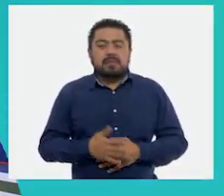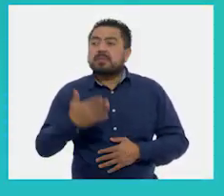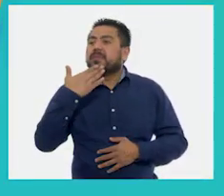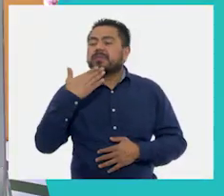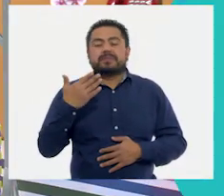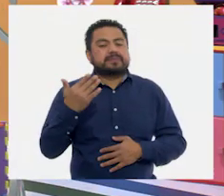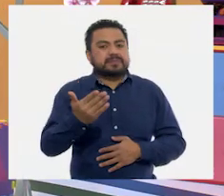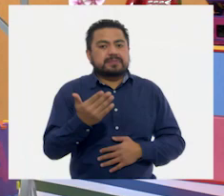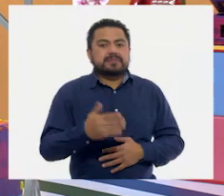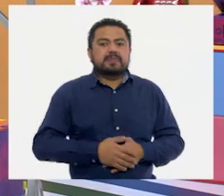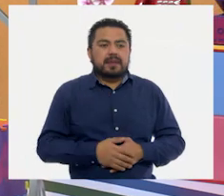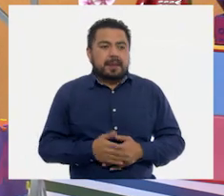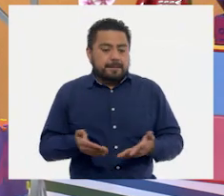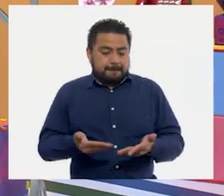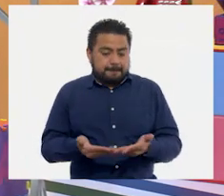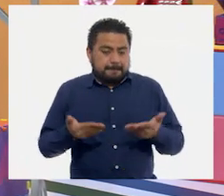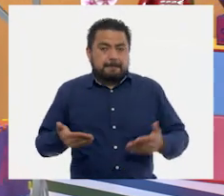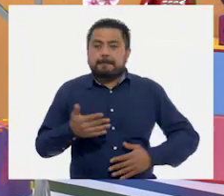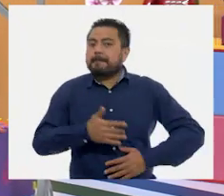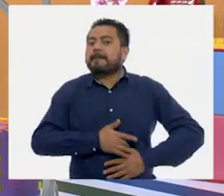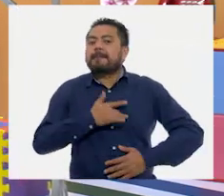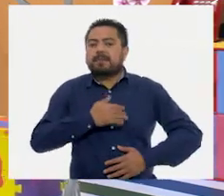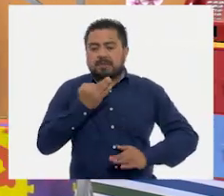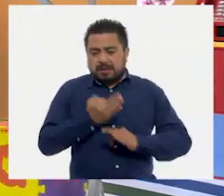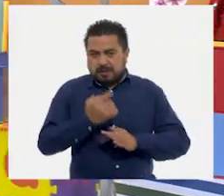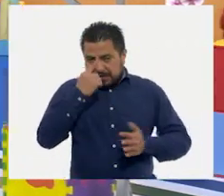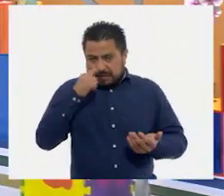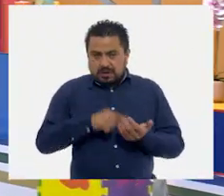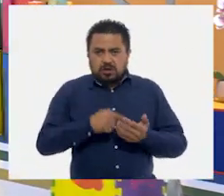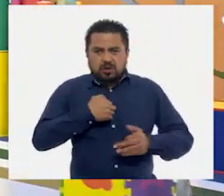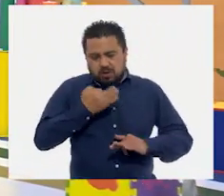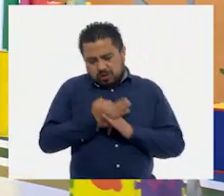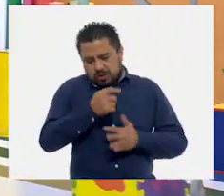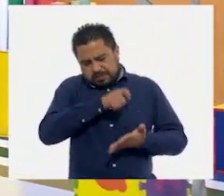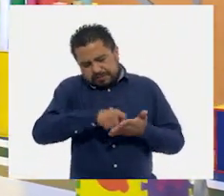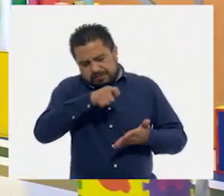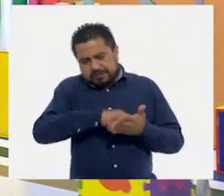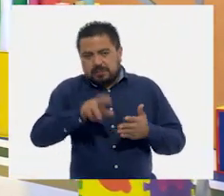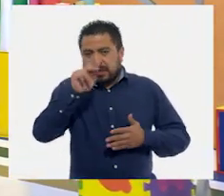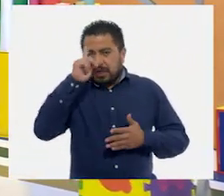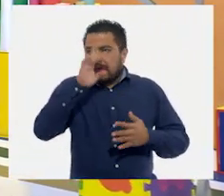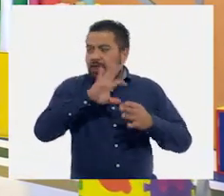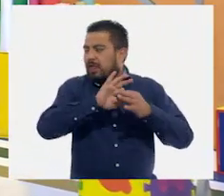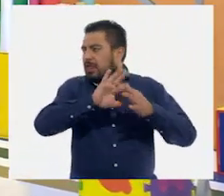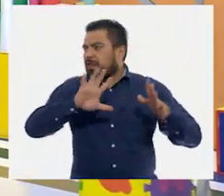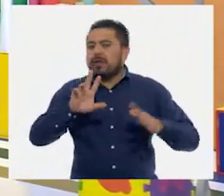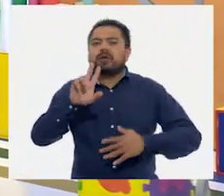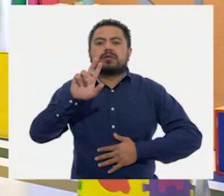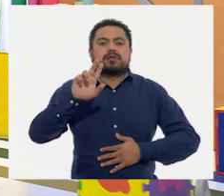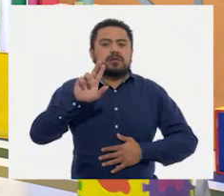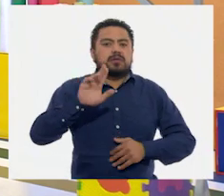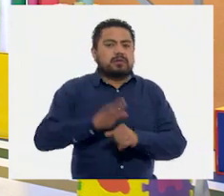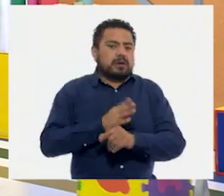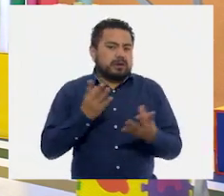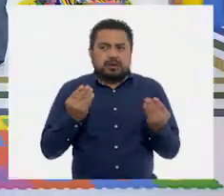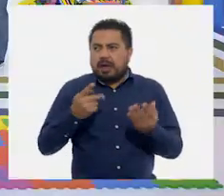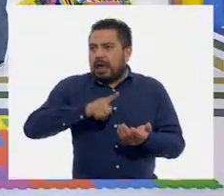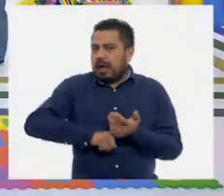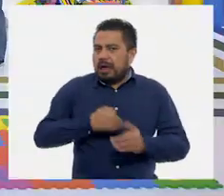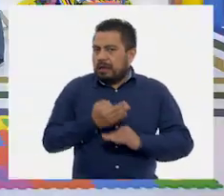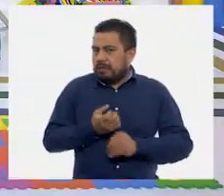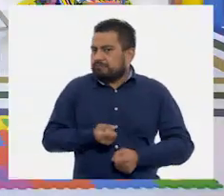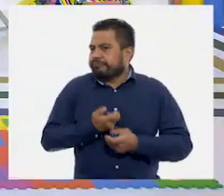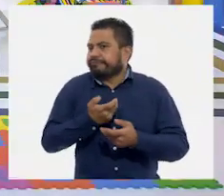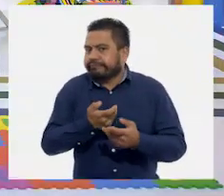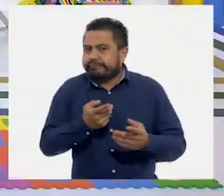Muy bien. Ahora, ¿qué te parece si yo creo que mejor los voy escribiendo, no se nos vayan a olvidar? Sí, profe, porque son varios. Ya dijimos varios